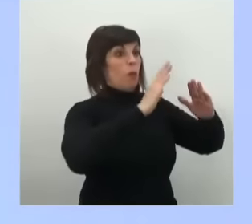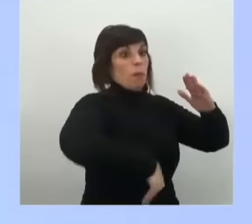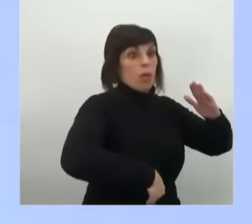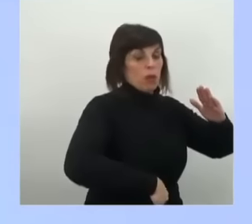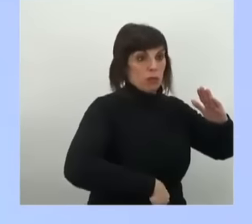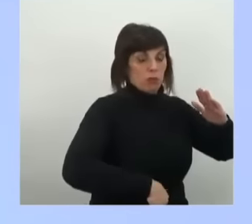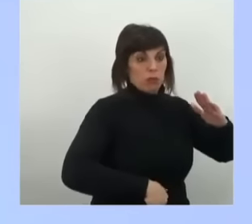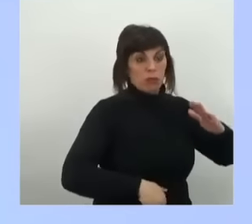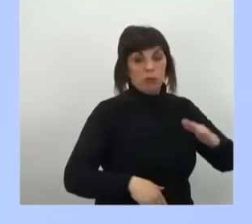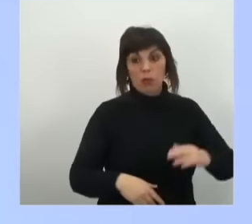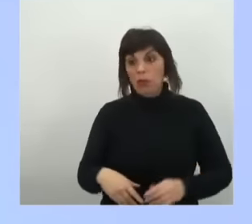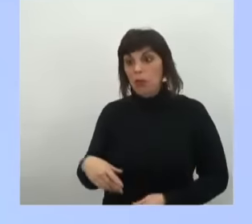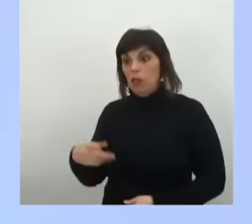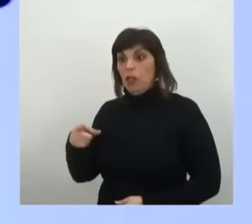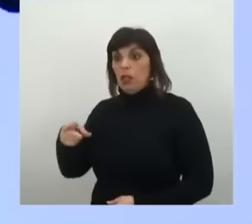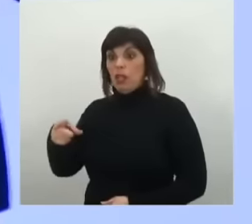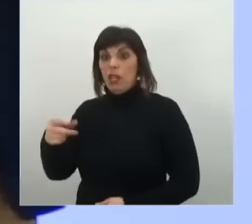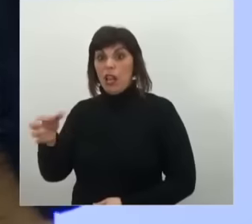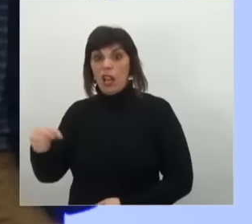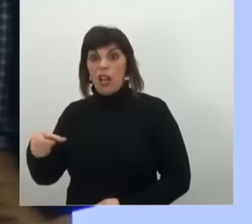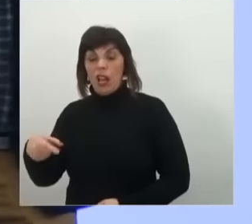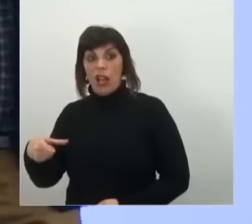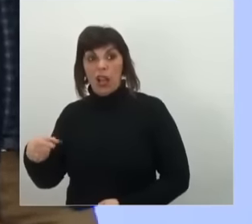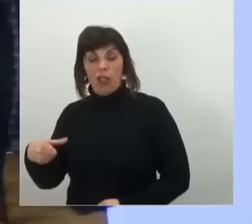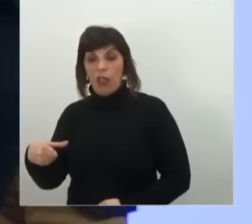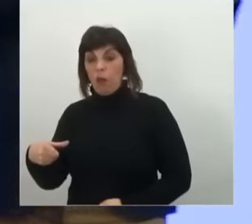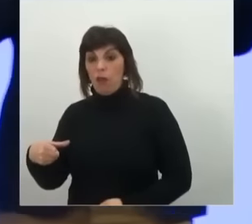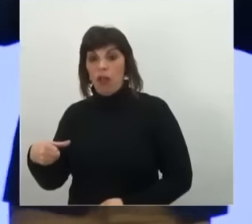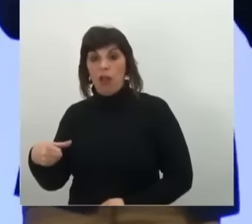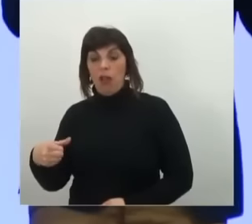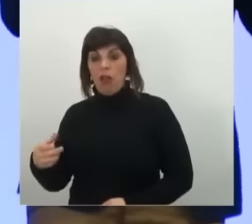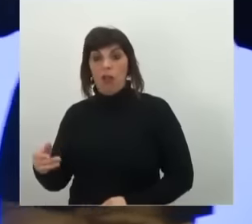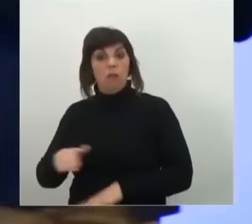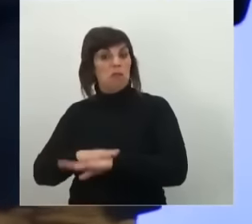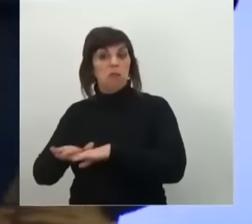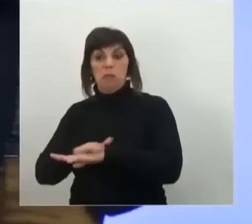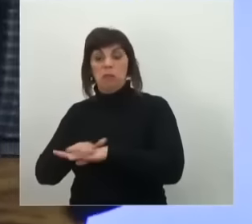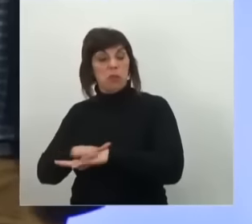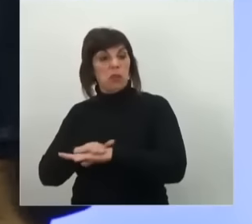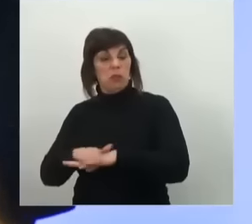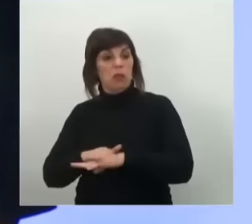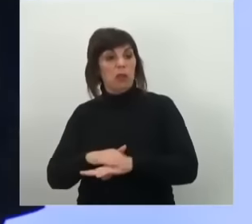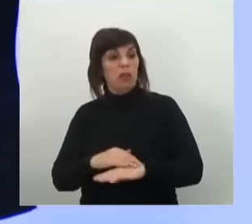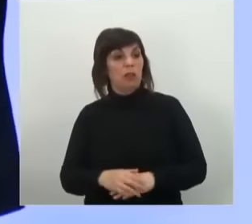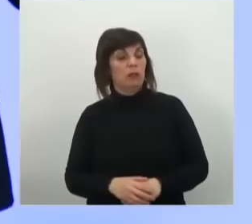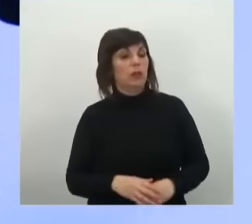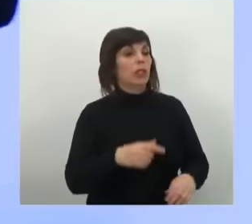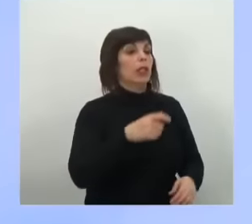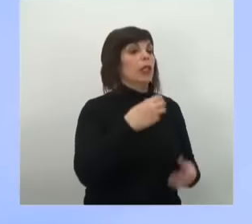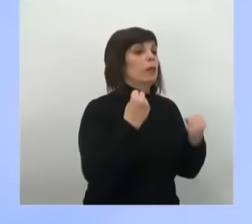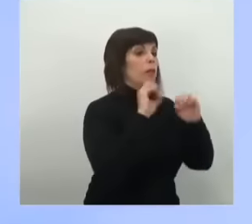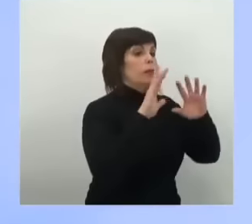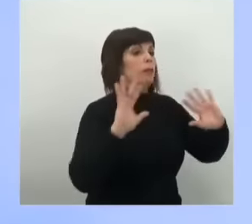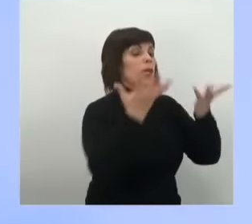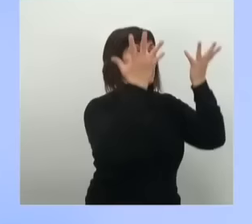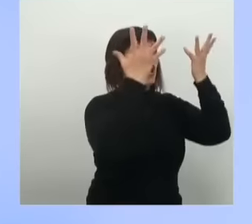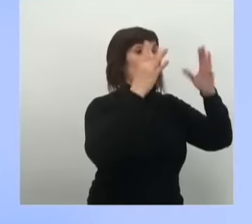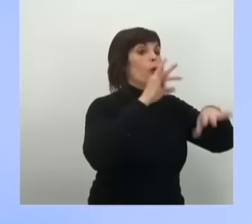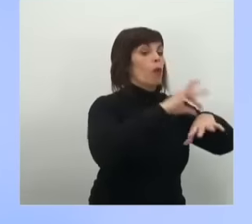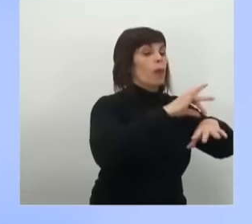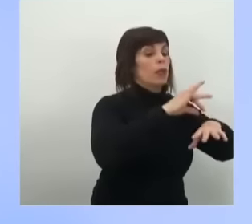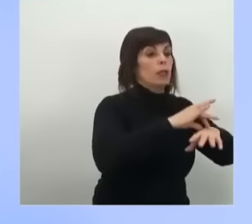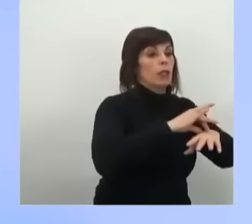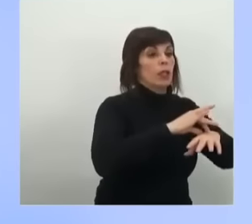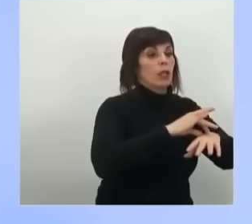le estoy hablando un milagro financiero Yo le acabo de hablar dos milagros milagro de salud y milagros financiero